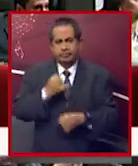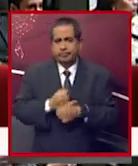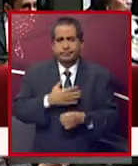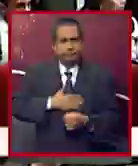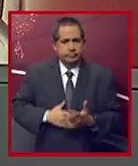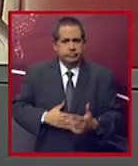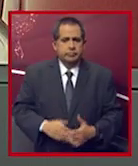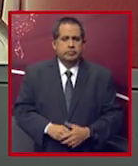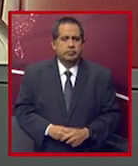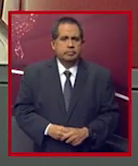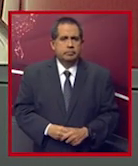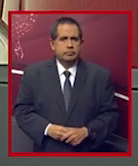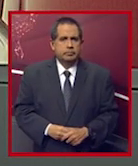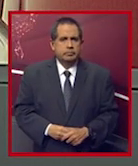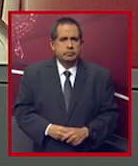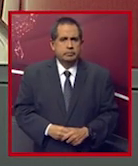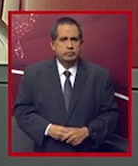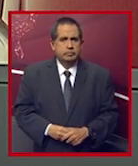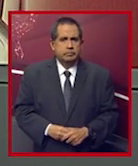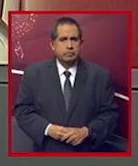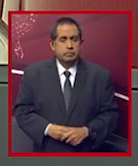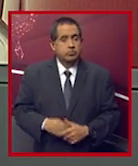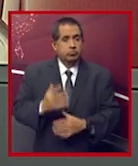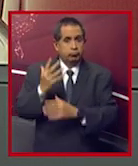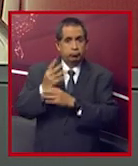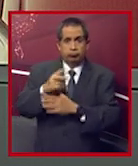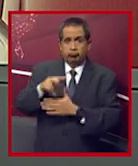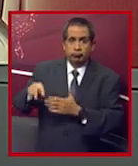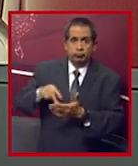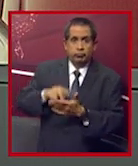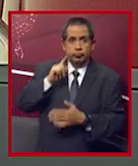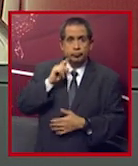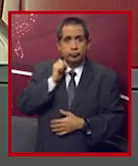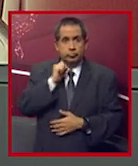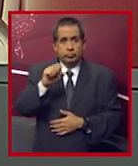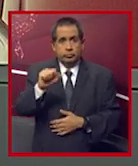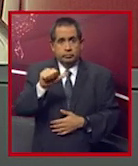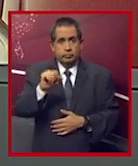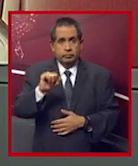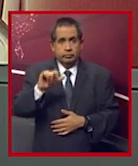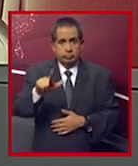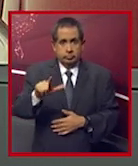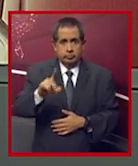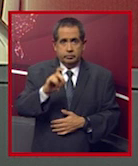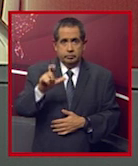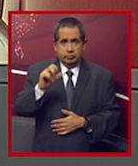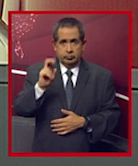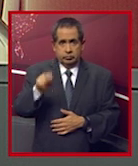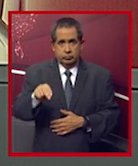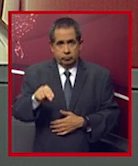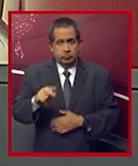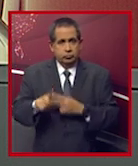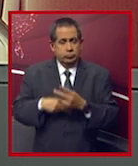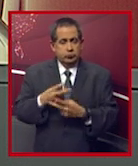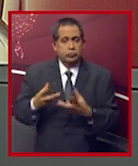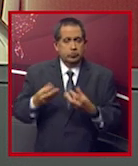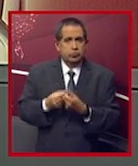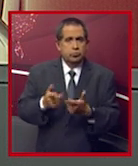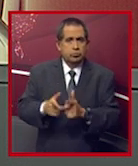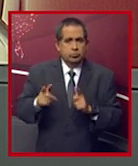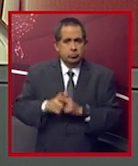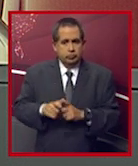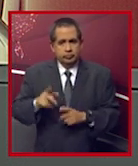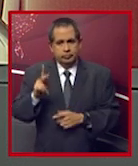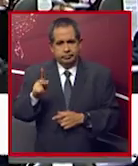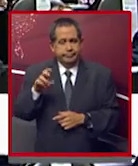injusticia. Al hacer uso de la palabra desde la tribuna, la senadora Sacil de León Vilarta del Partido Encuentro Social se